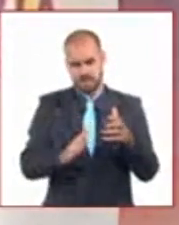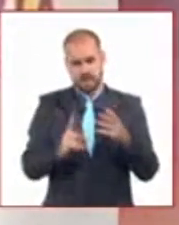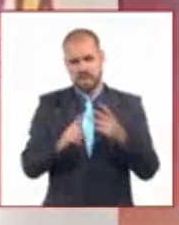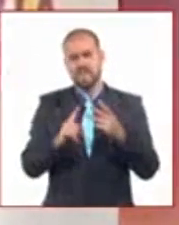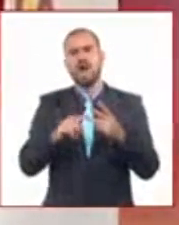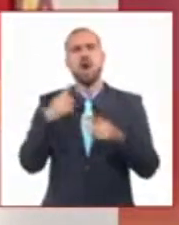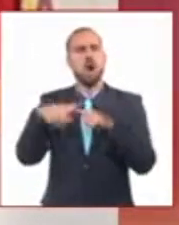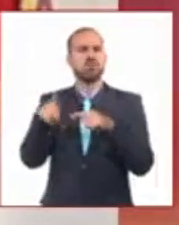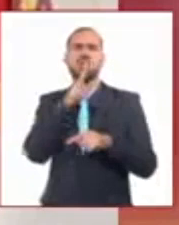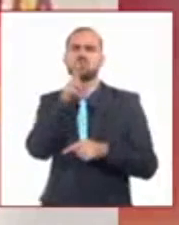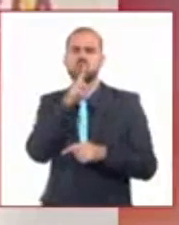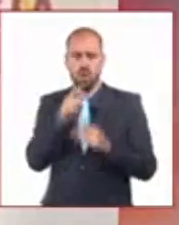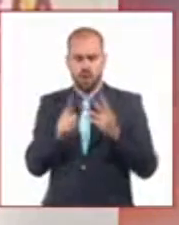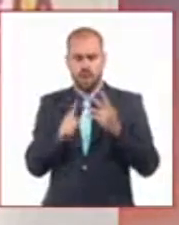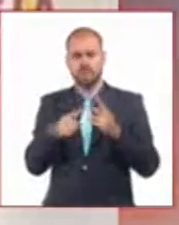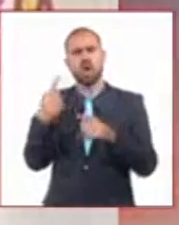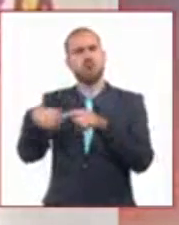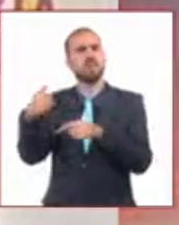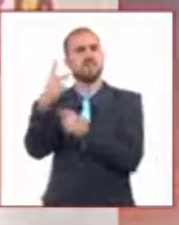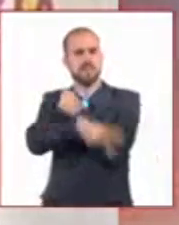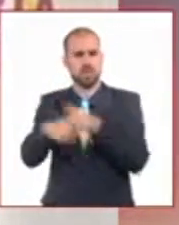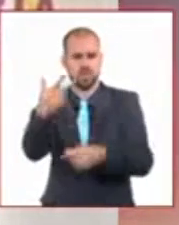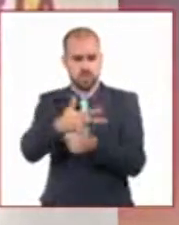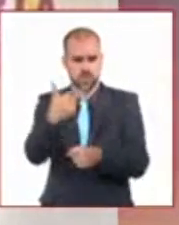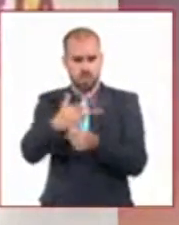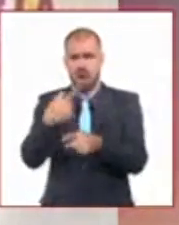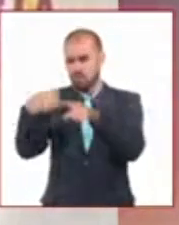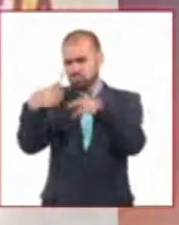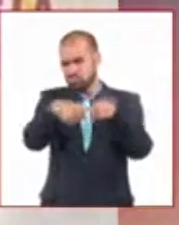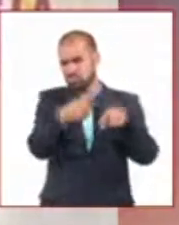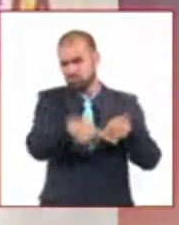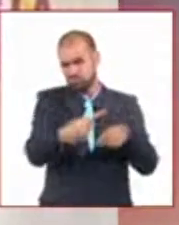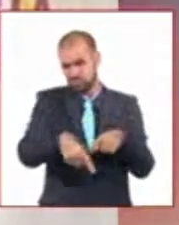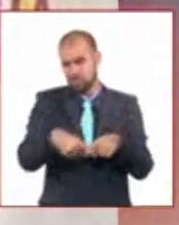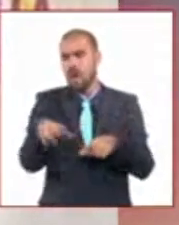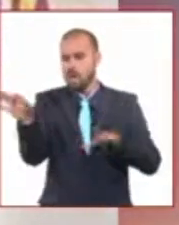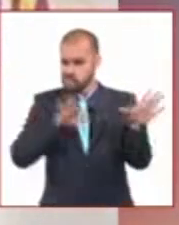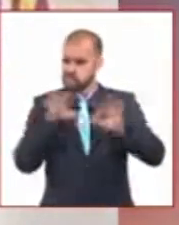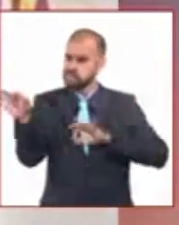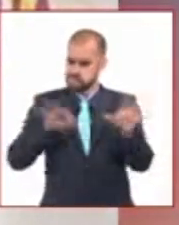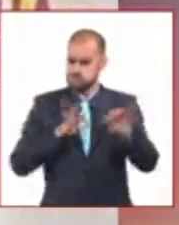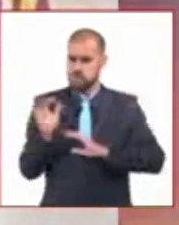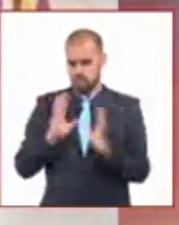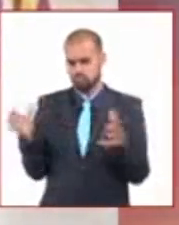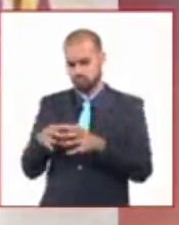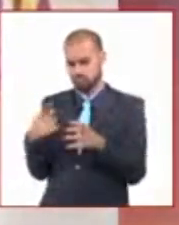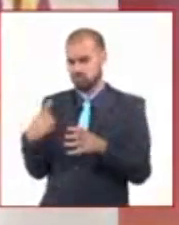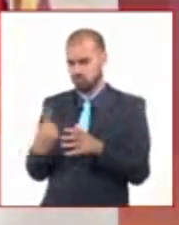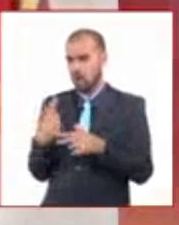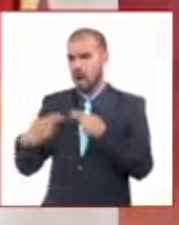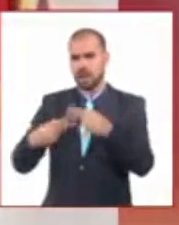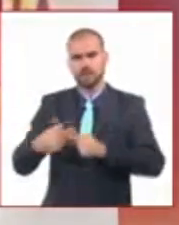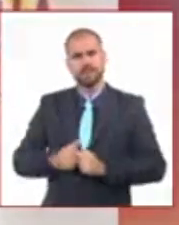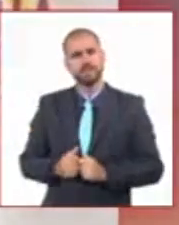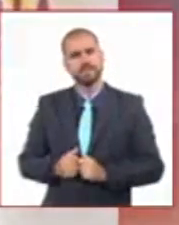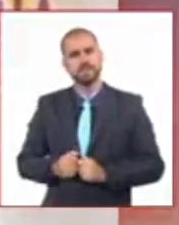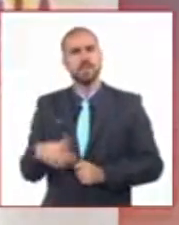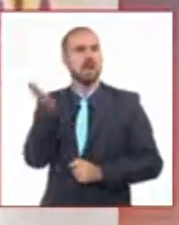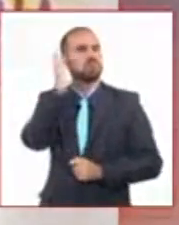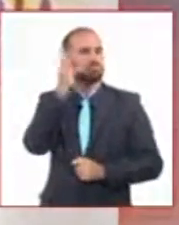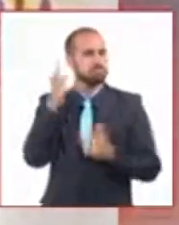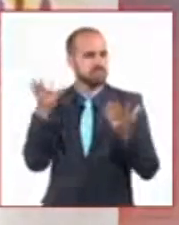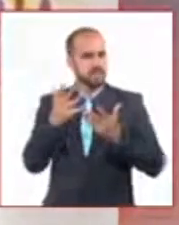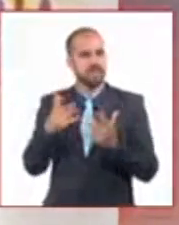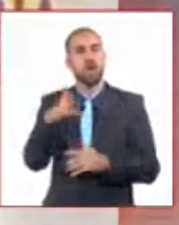coop de guatemala y muchas otras organizaciones a lo largo de los eeuu tendremos ponencias del compañero del doctor